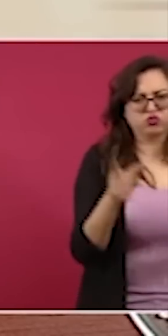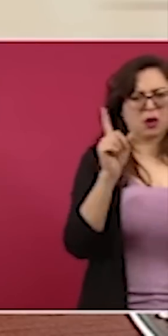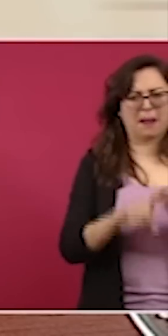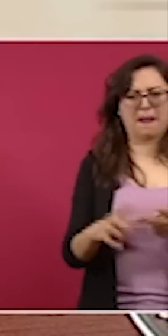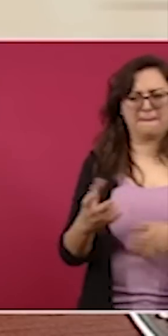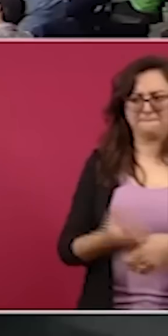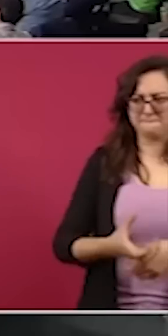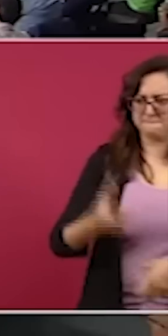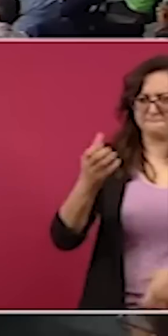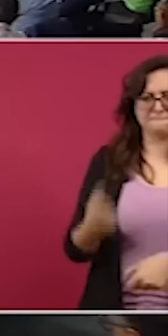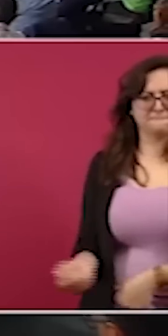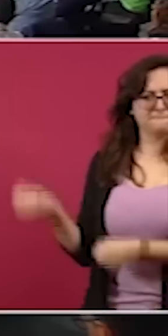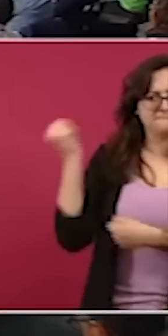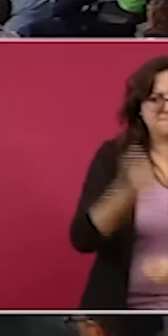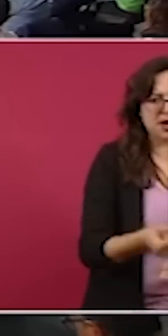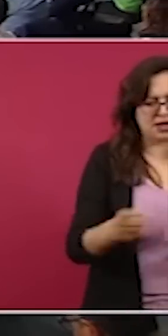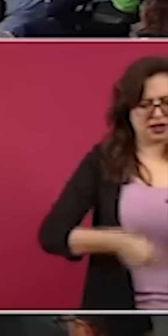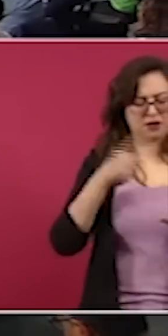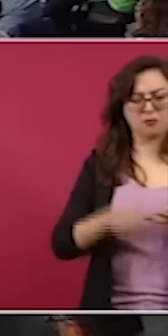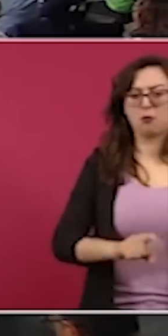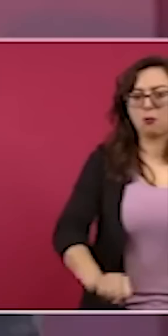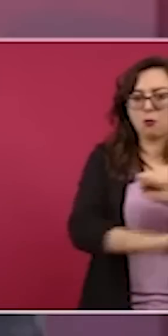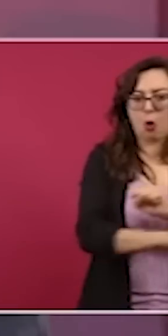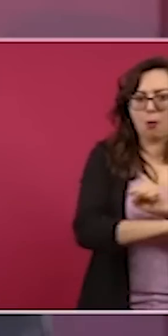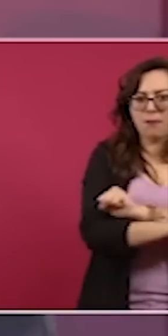que traen bombas molotov,